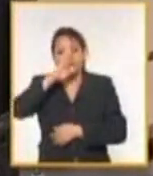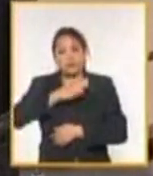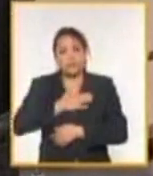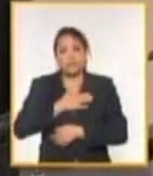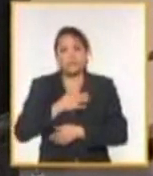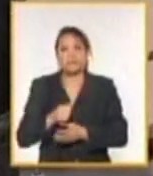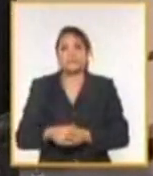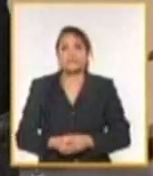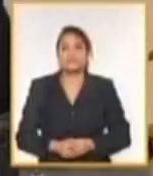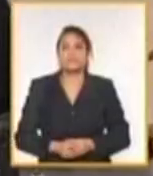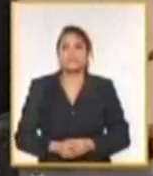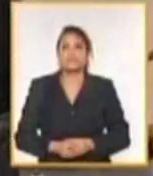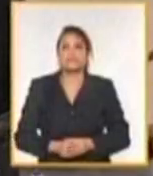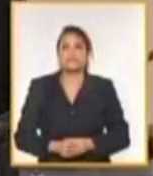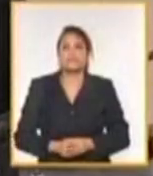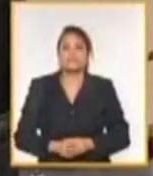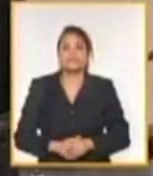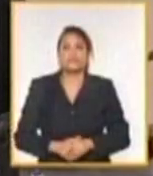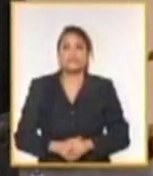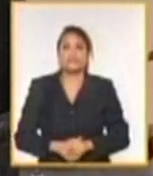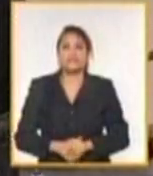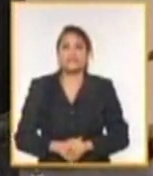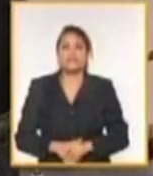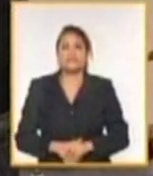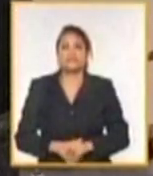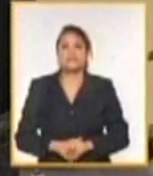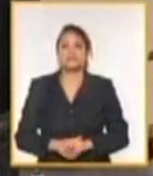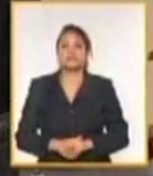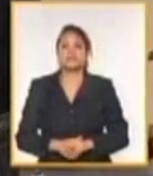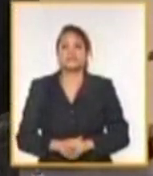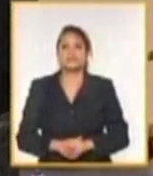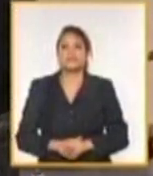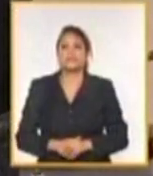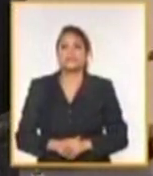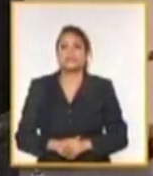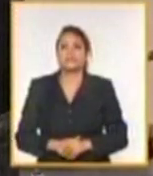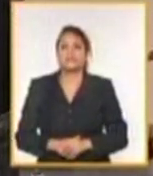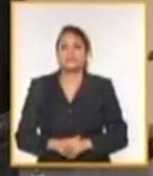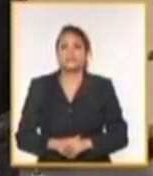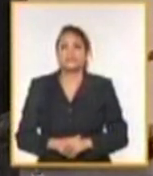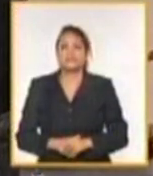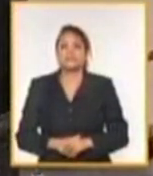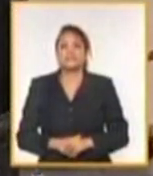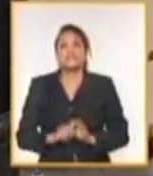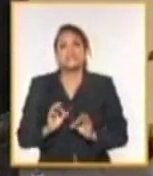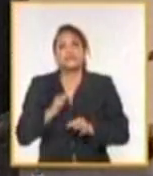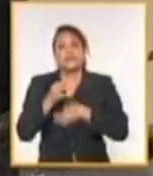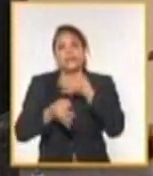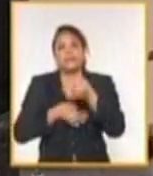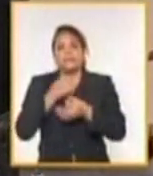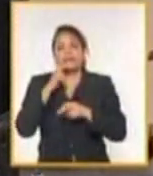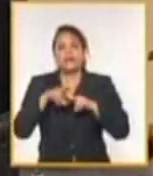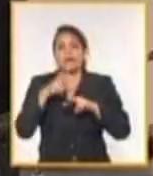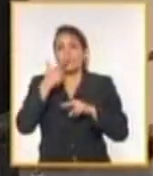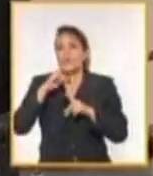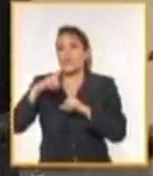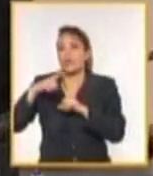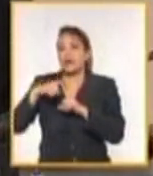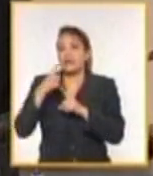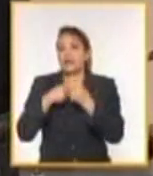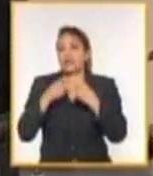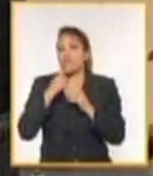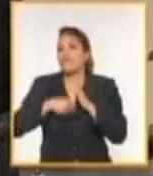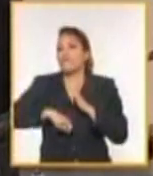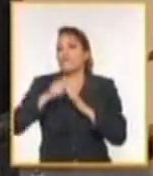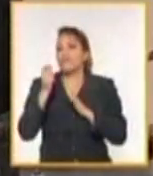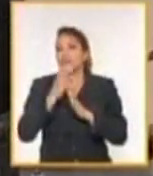dimensión también a la cultura dentro de la Revolución Cubana, y por eso siempre, por supuesto, se habla de Armando Hart como una huella permanente